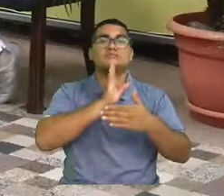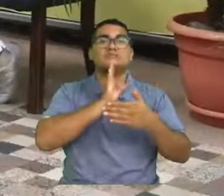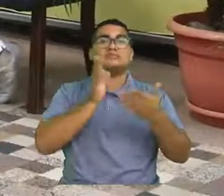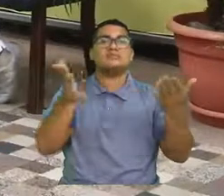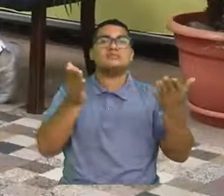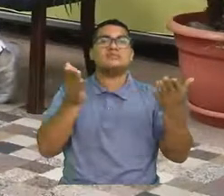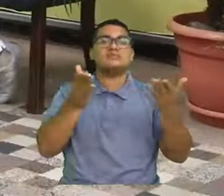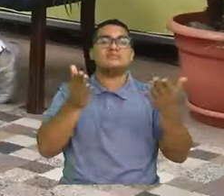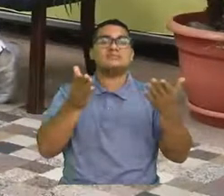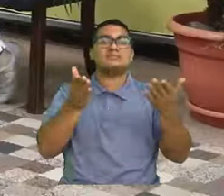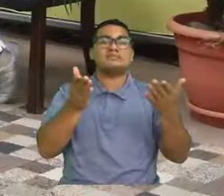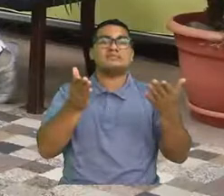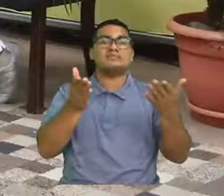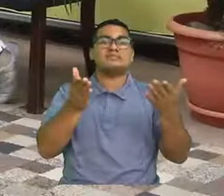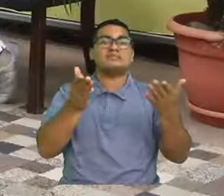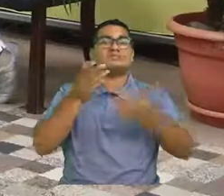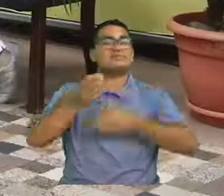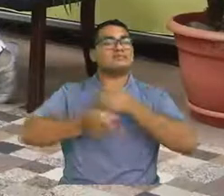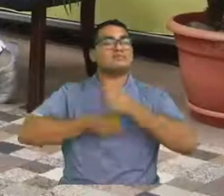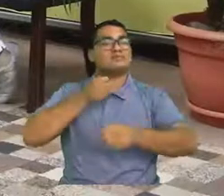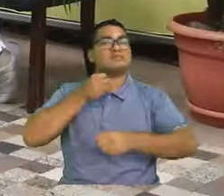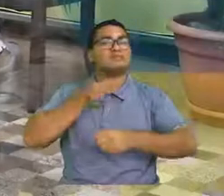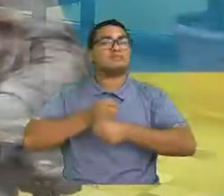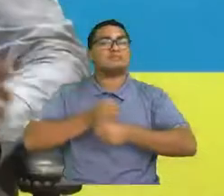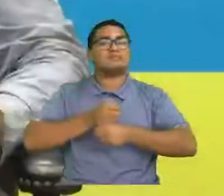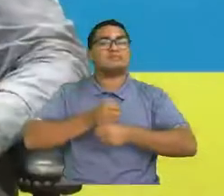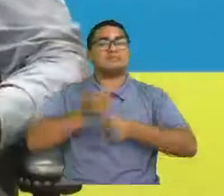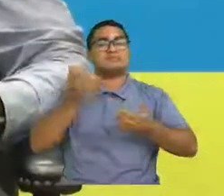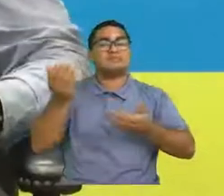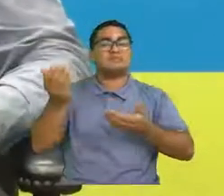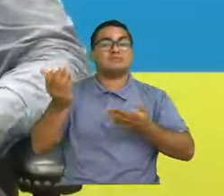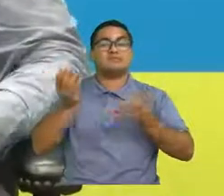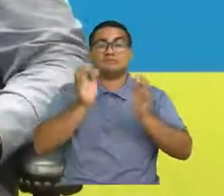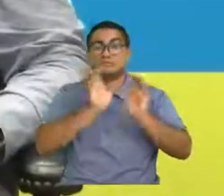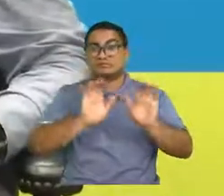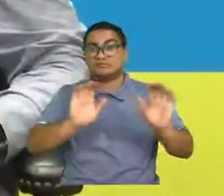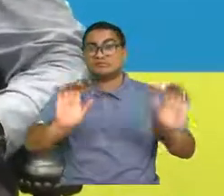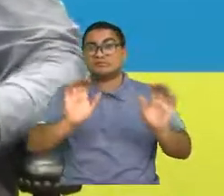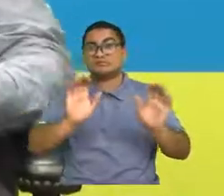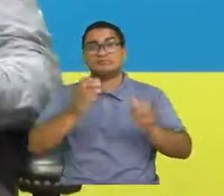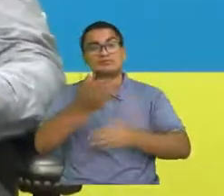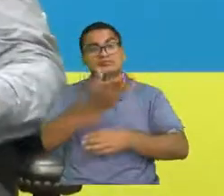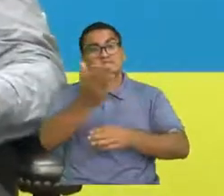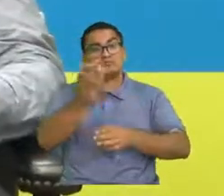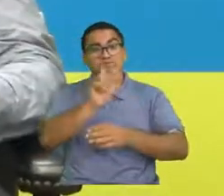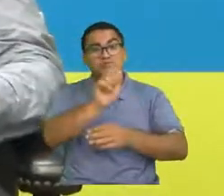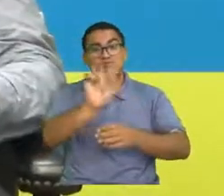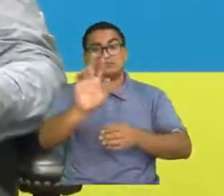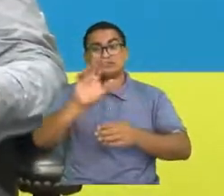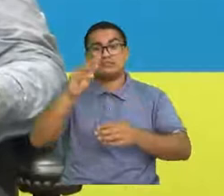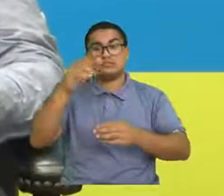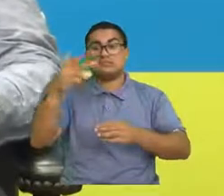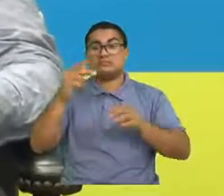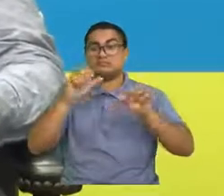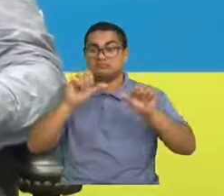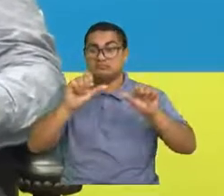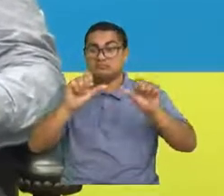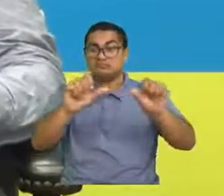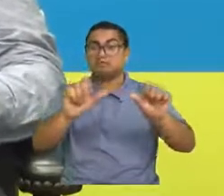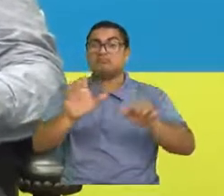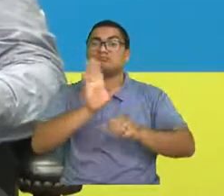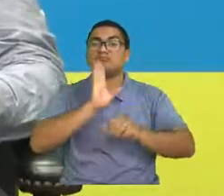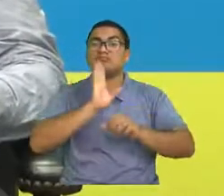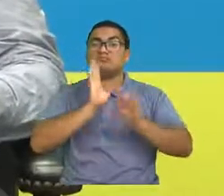Después, ¿a qué edad le corresponde la vacuna a los niños? Usted no le cambie de canal, amigos televidentes, que estamos hablando sobre